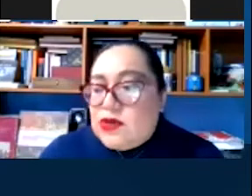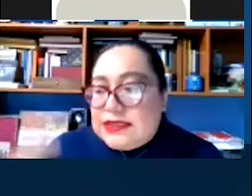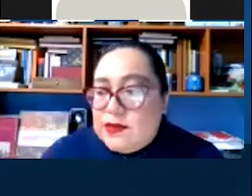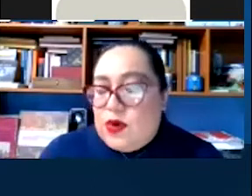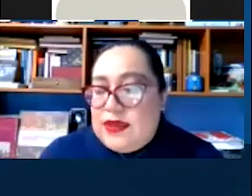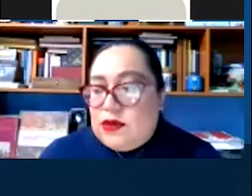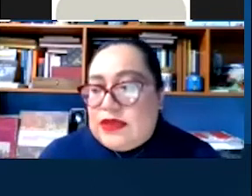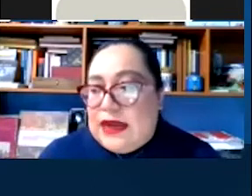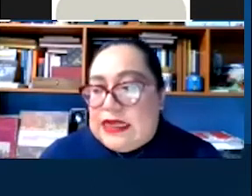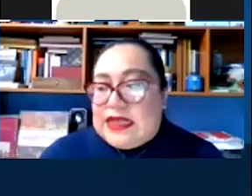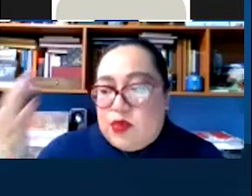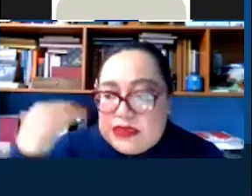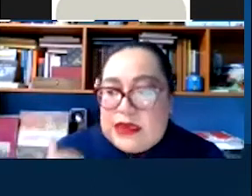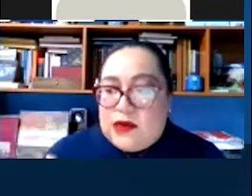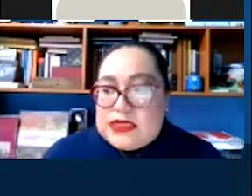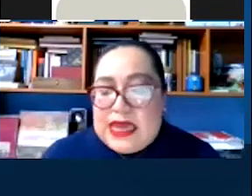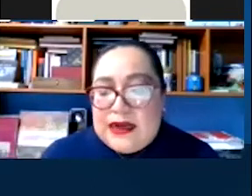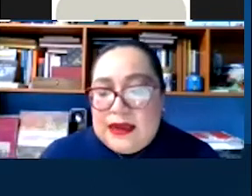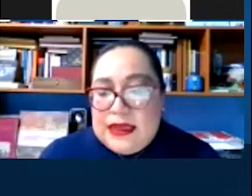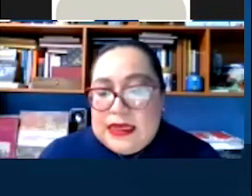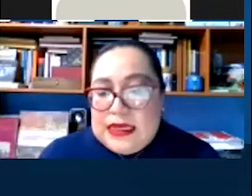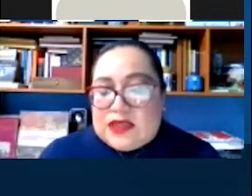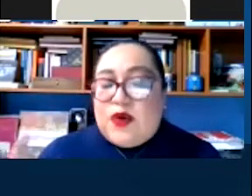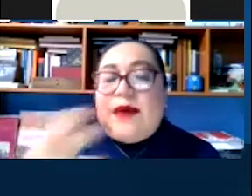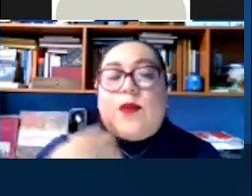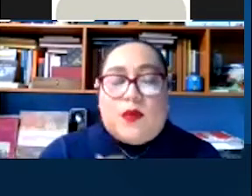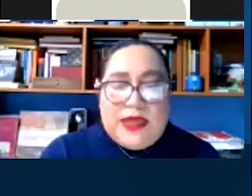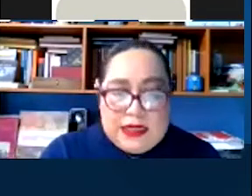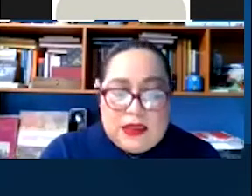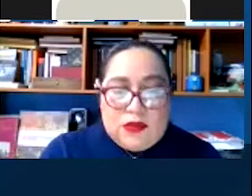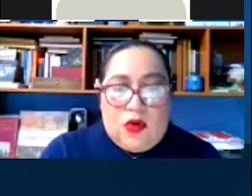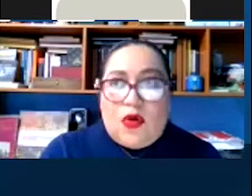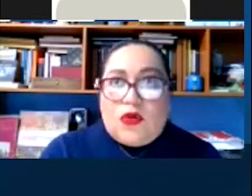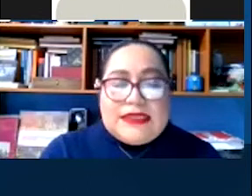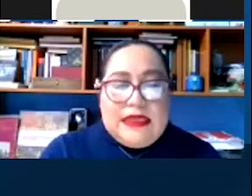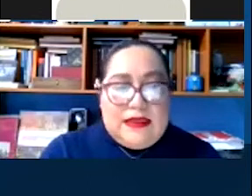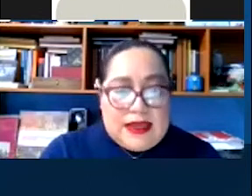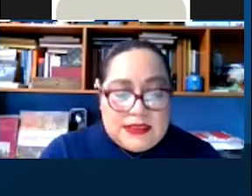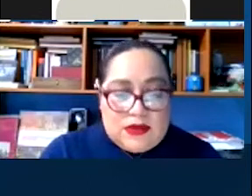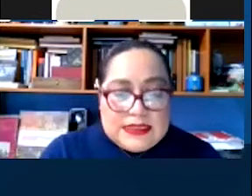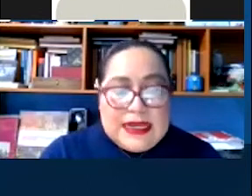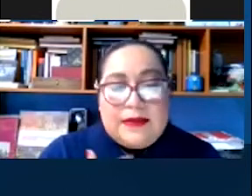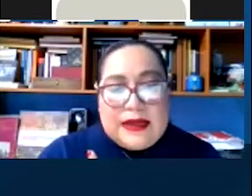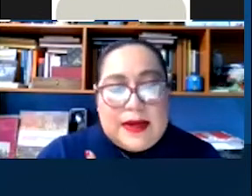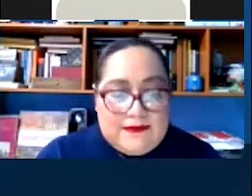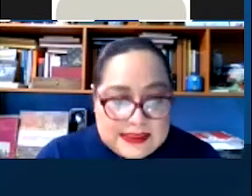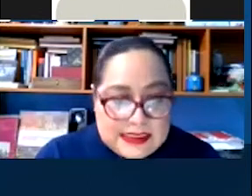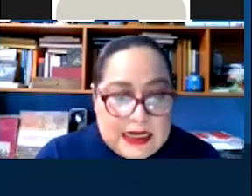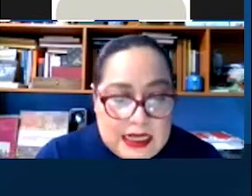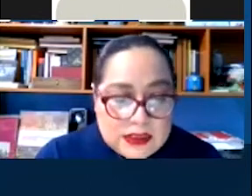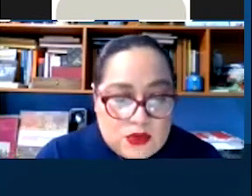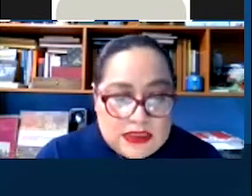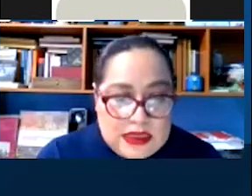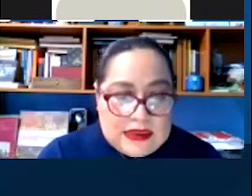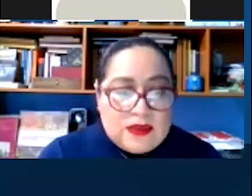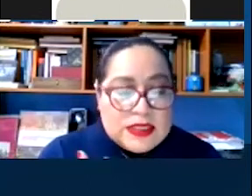población sí pueda notar y las pueda interiorizar y las pueda apropiar como una serie de acciones que le van a beneficiar